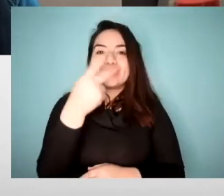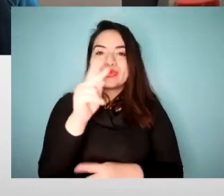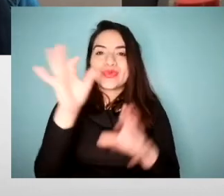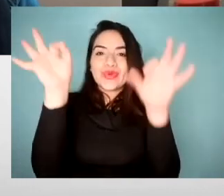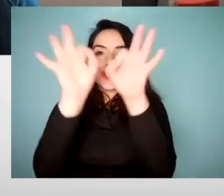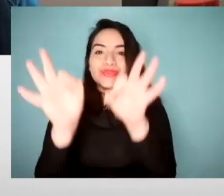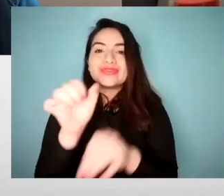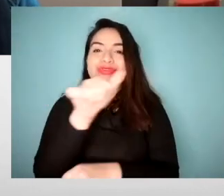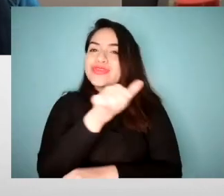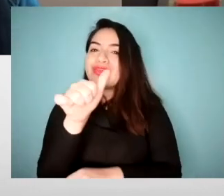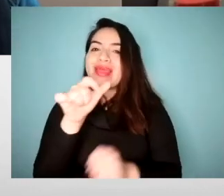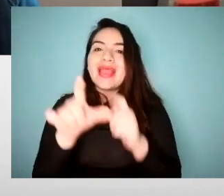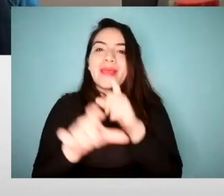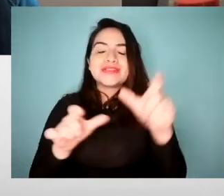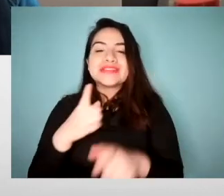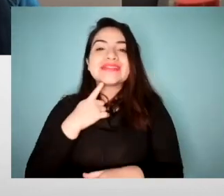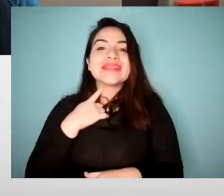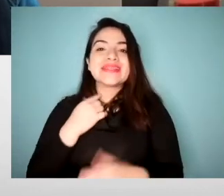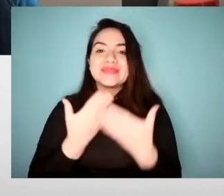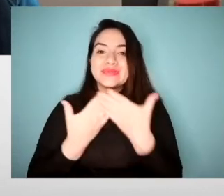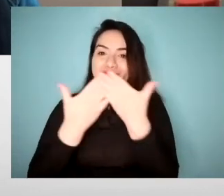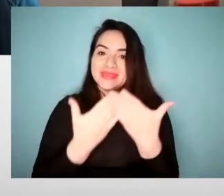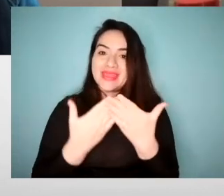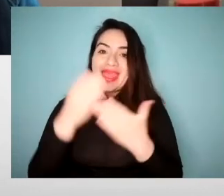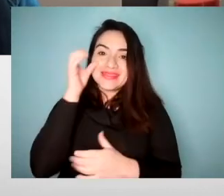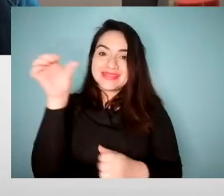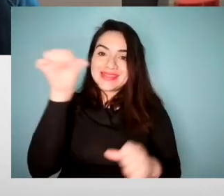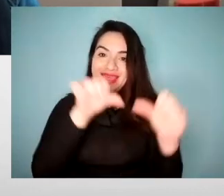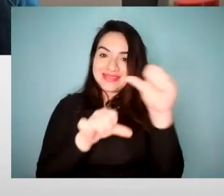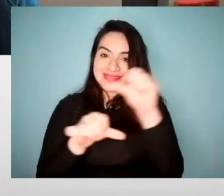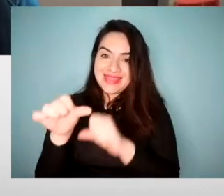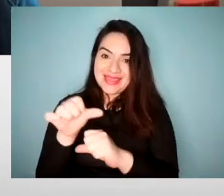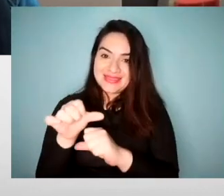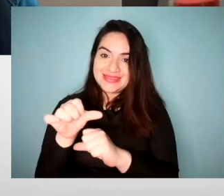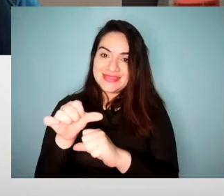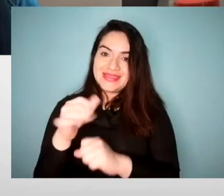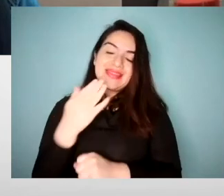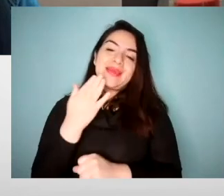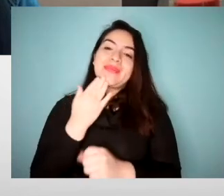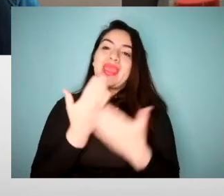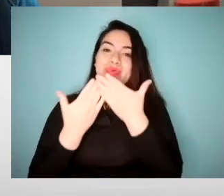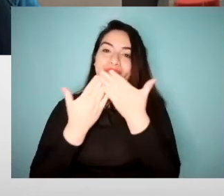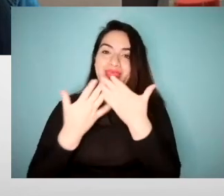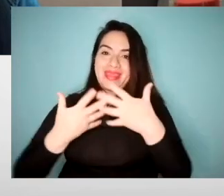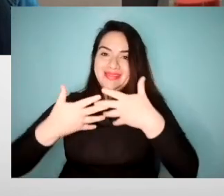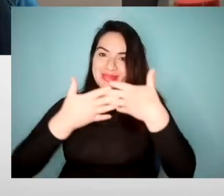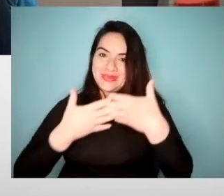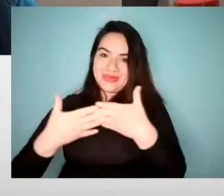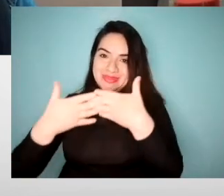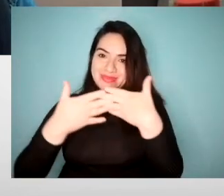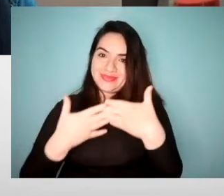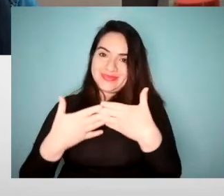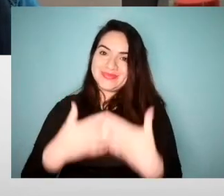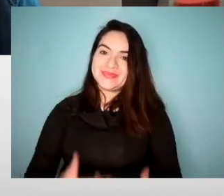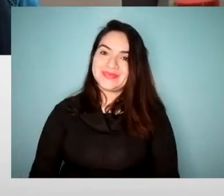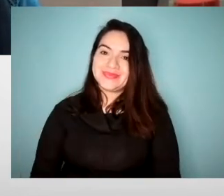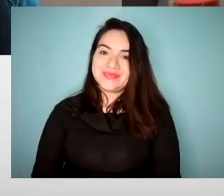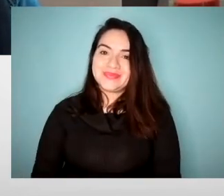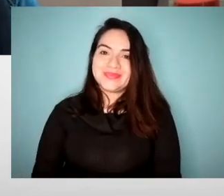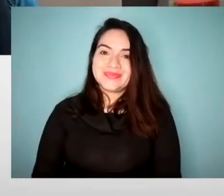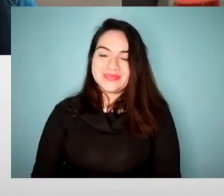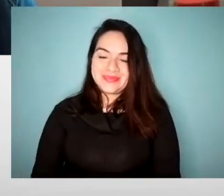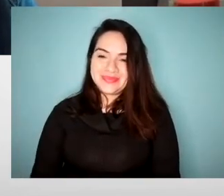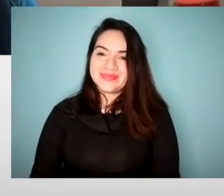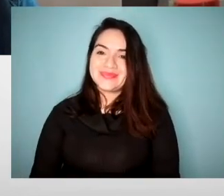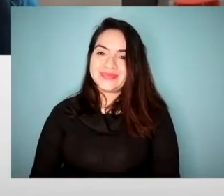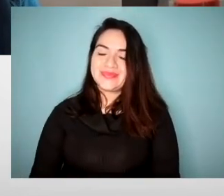estén interesadas en estudiar una carrera en ciencias y por supuesto estudiar en los Estados Unidos? Bueno, creo que todos los